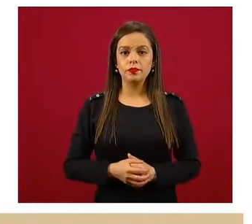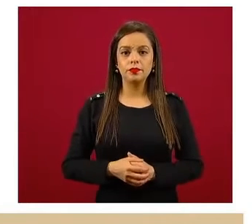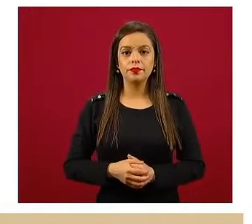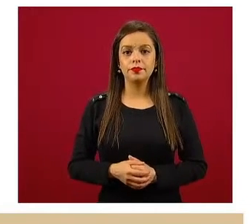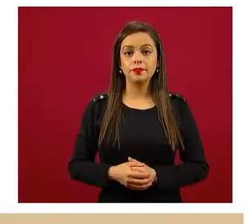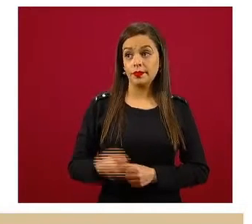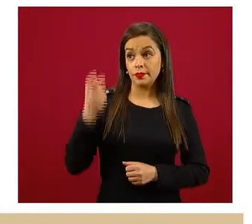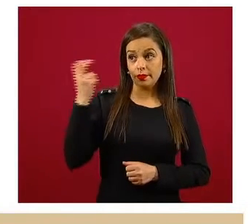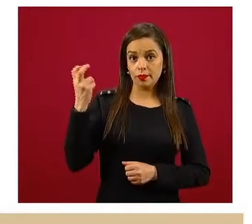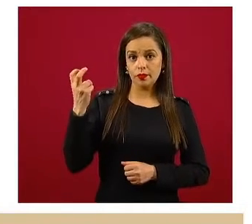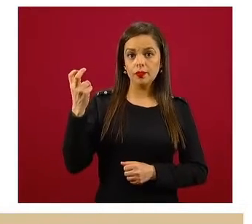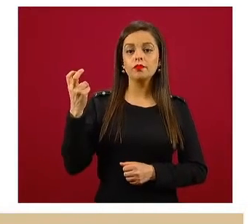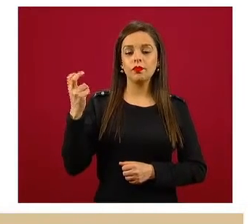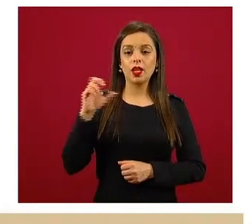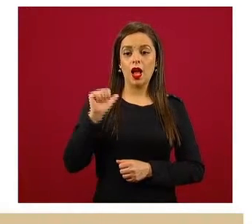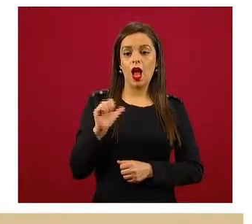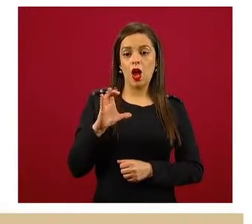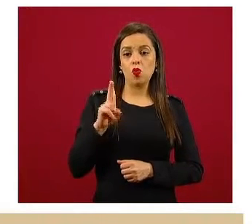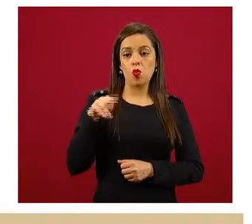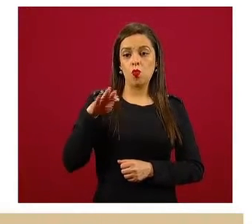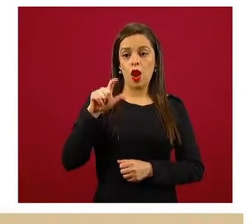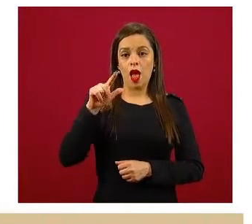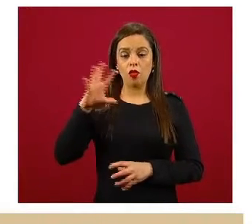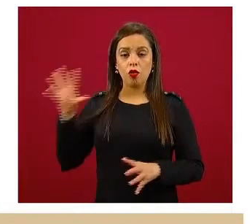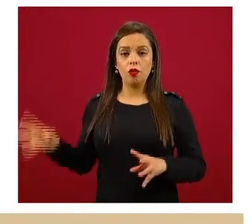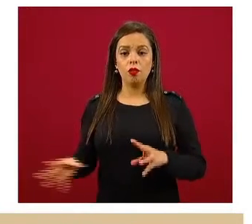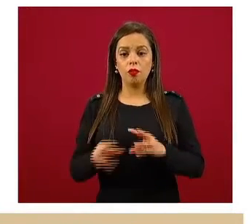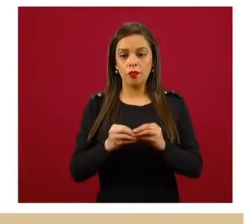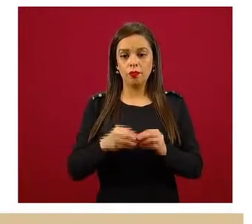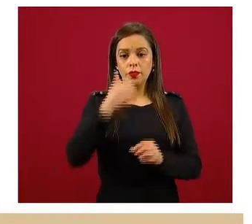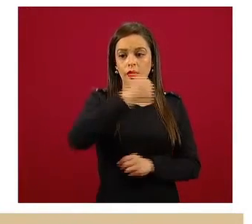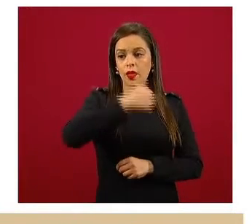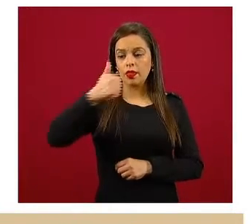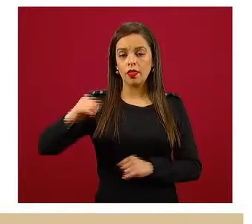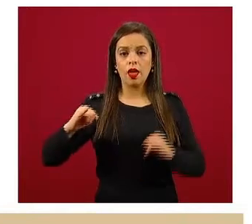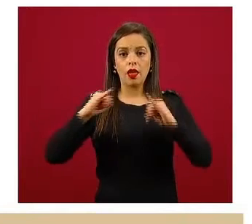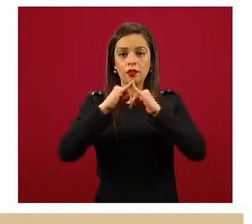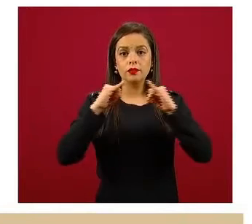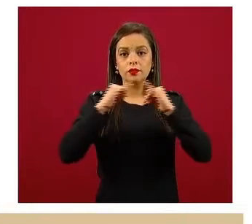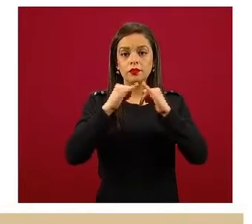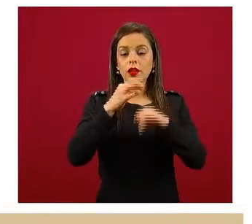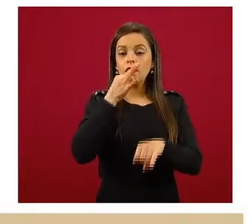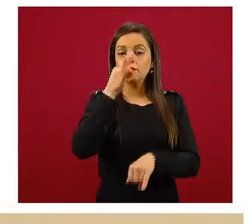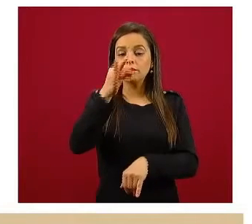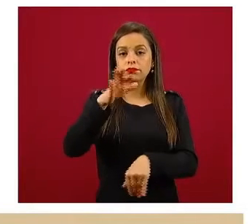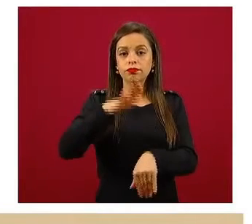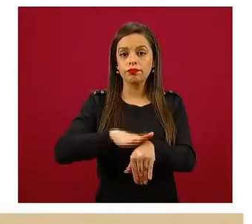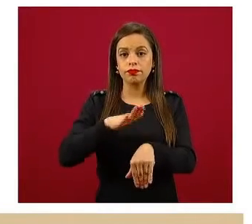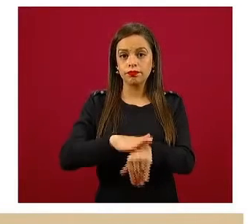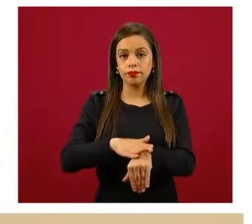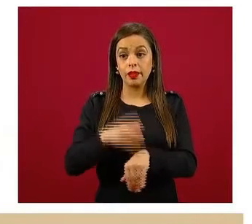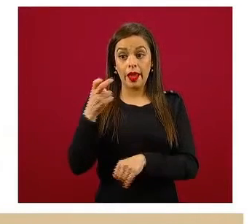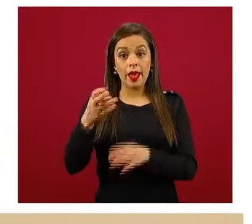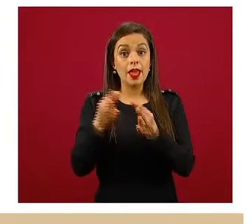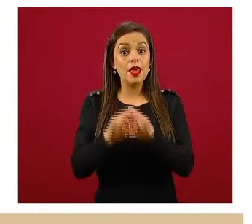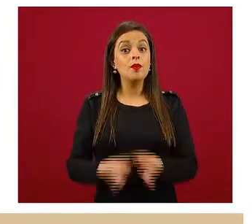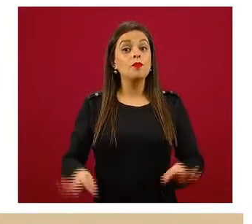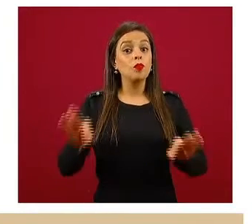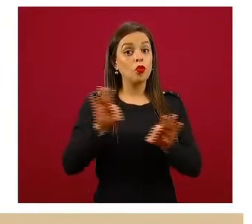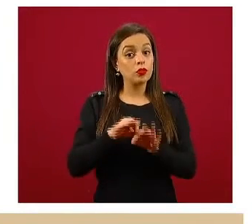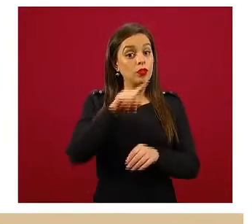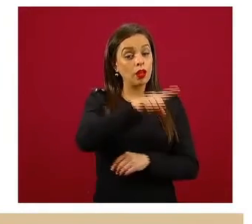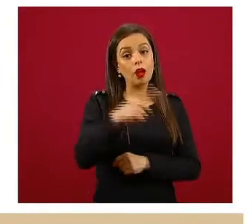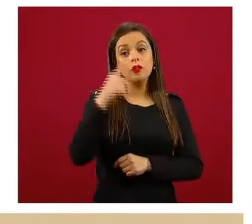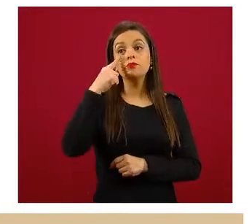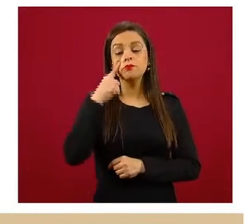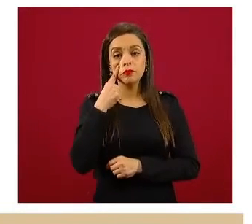casos acumulados por institución de notificación. Aquí es importante hacer mención a un